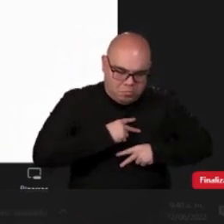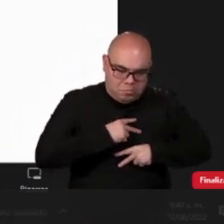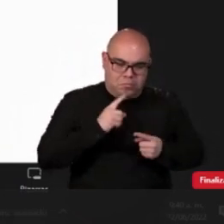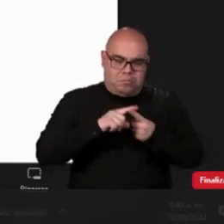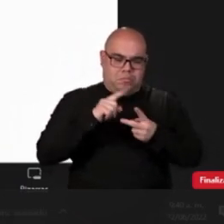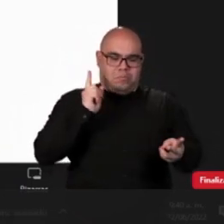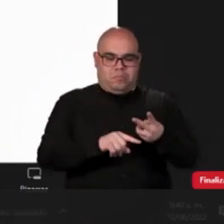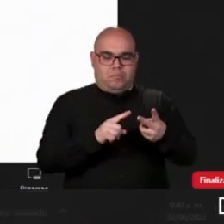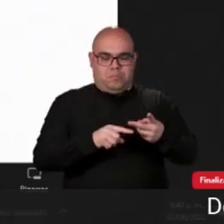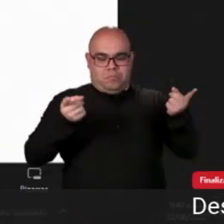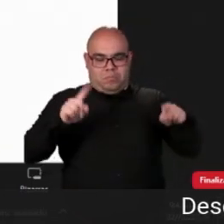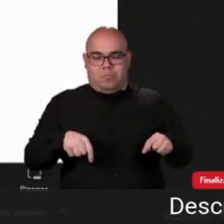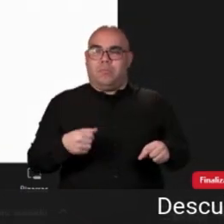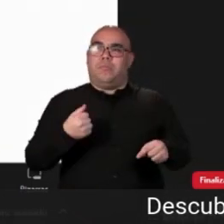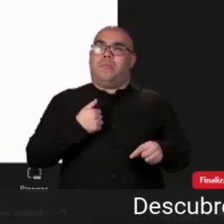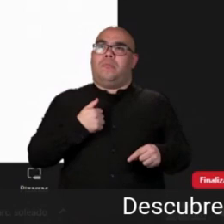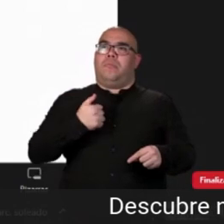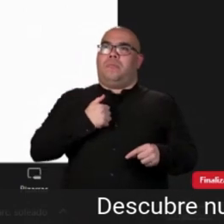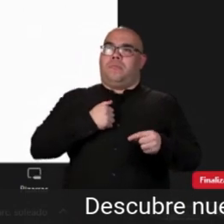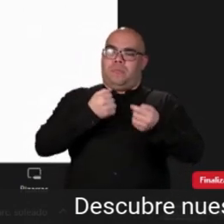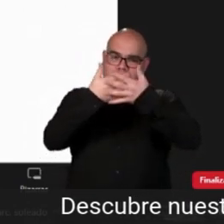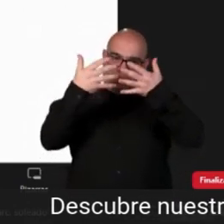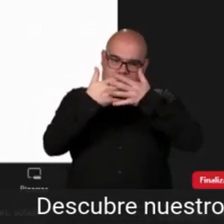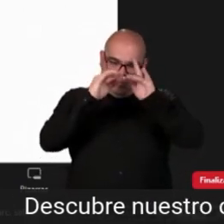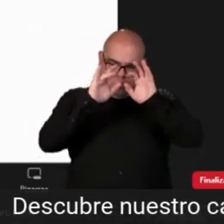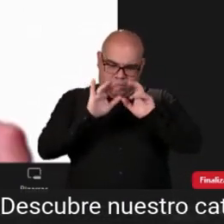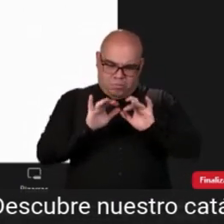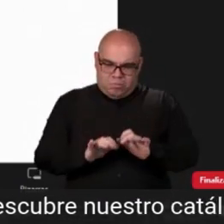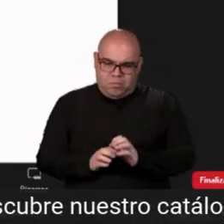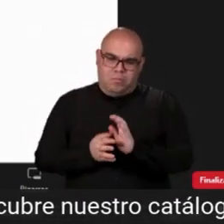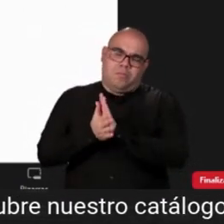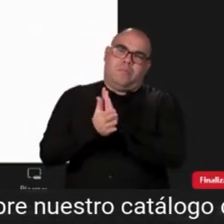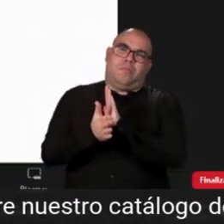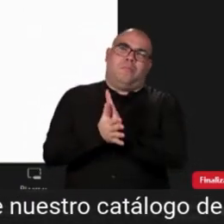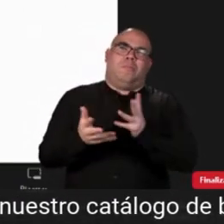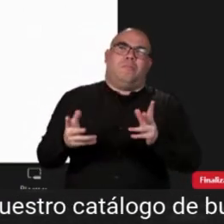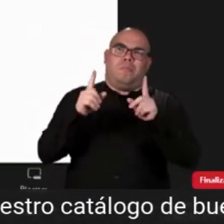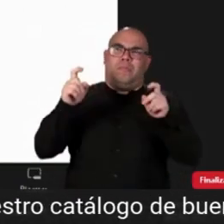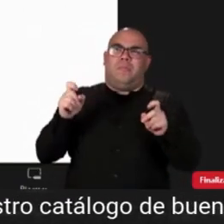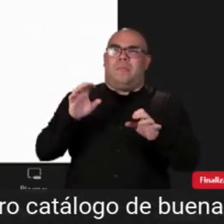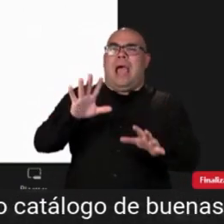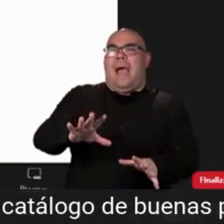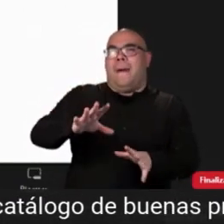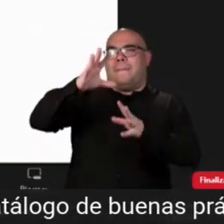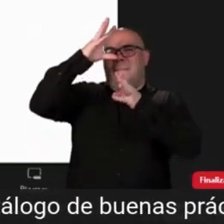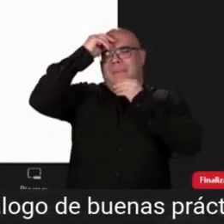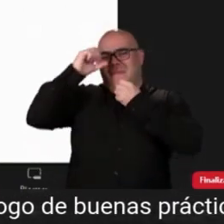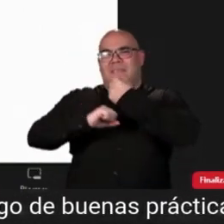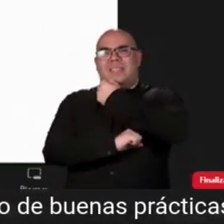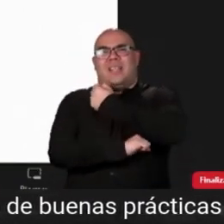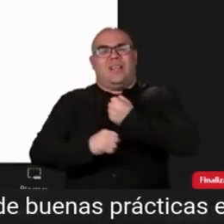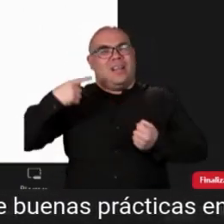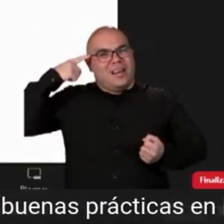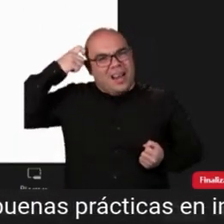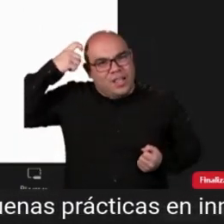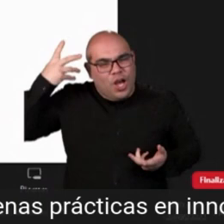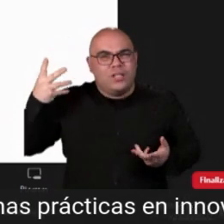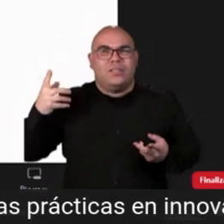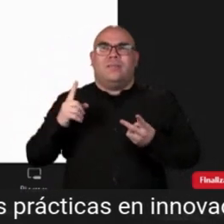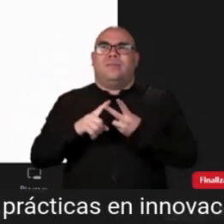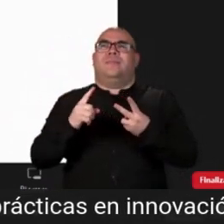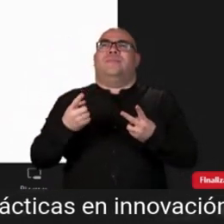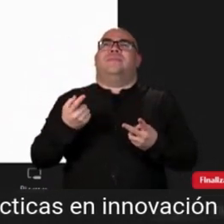tenemos reportes monográficos en extenso alrededor de temas como el aprendizaje basado en retos, el aprendizaje basado